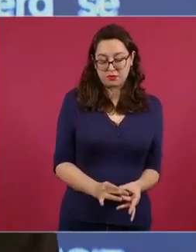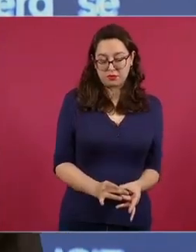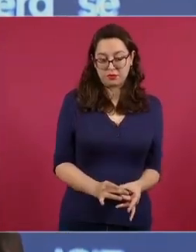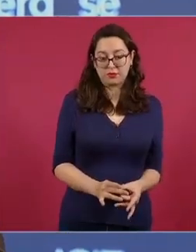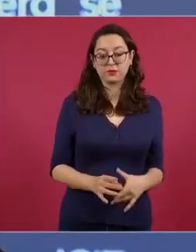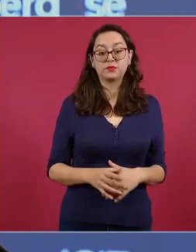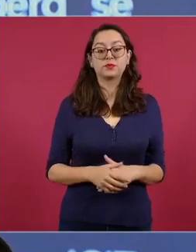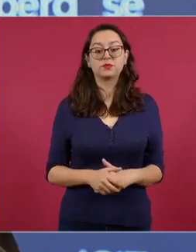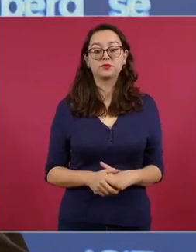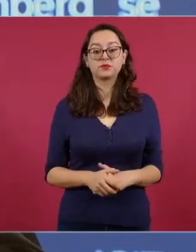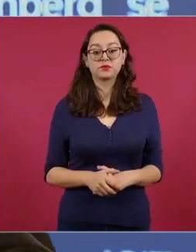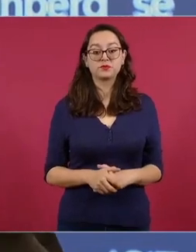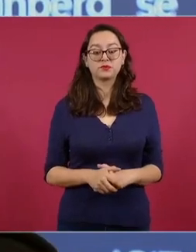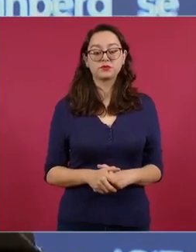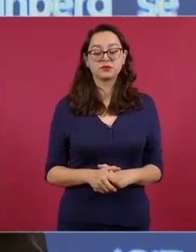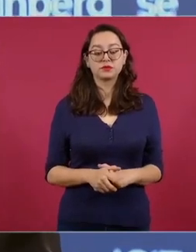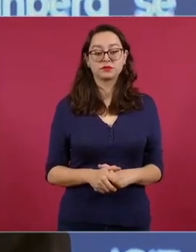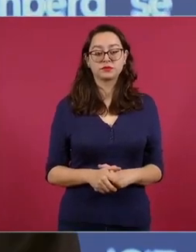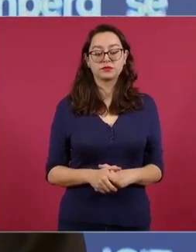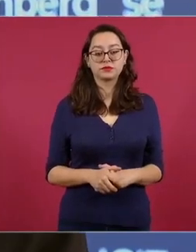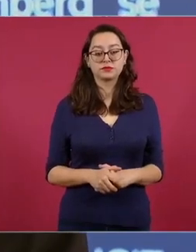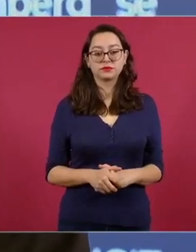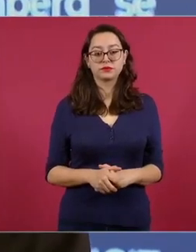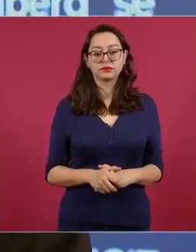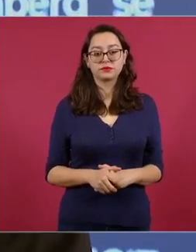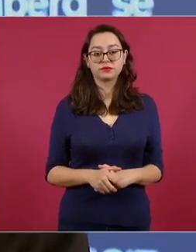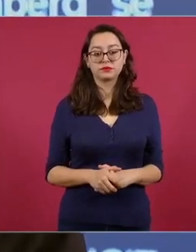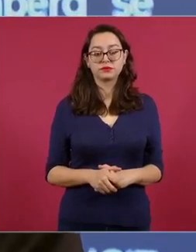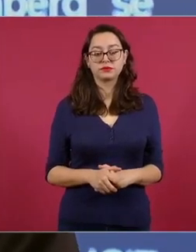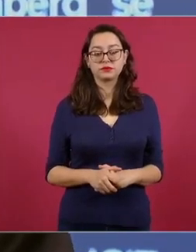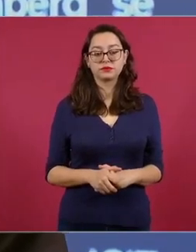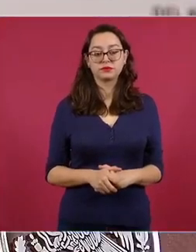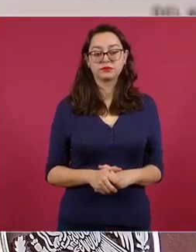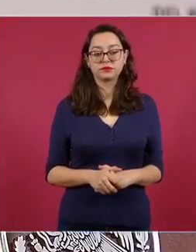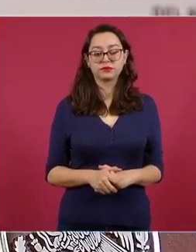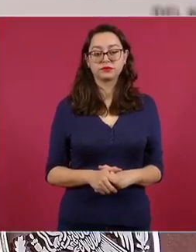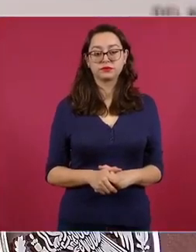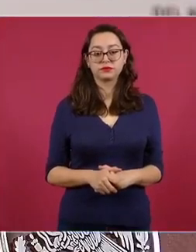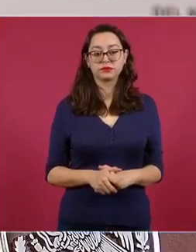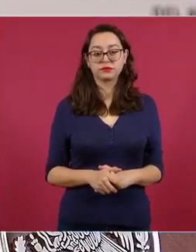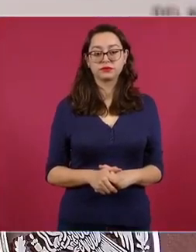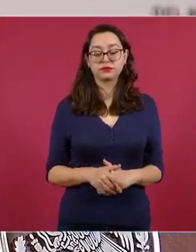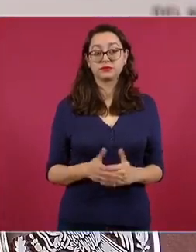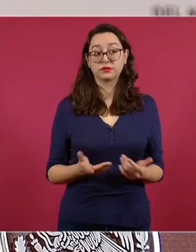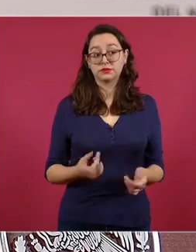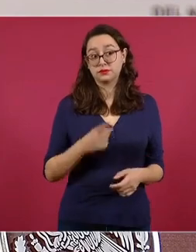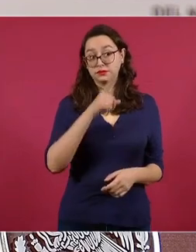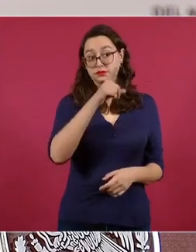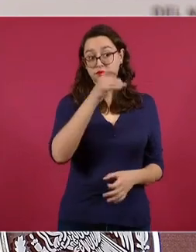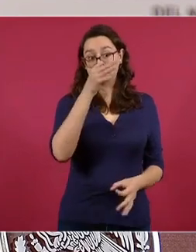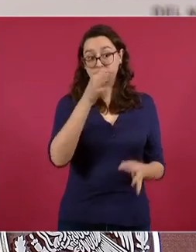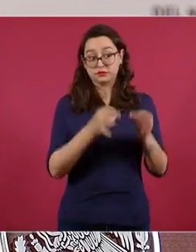La Corte tendrá que resolver sobre la base de que,